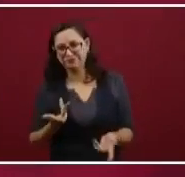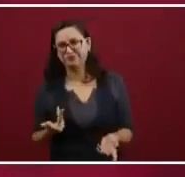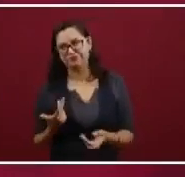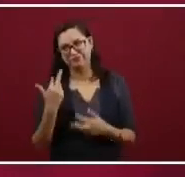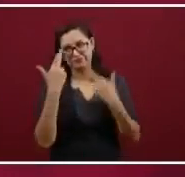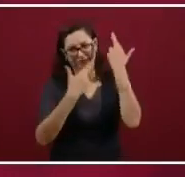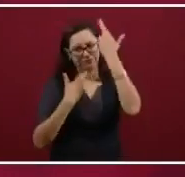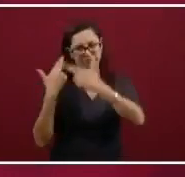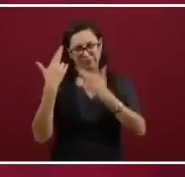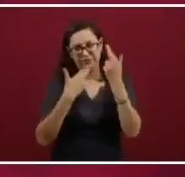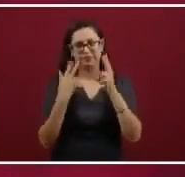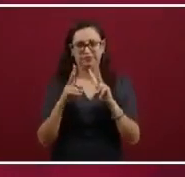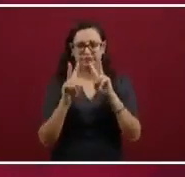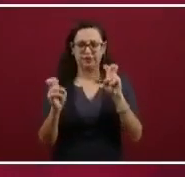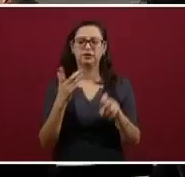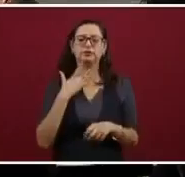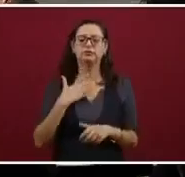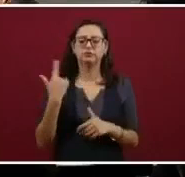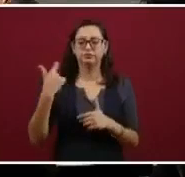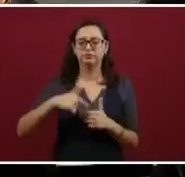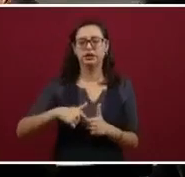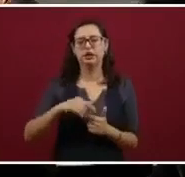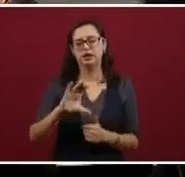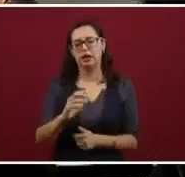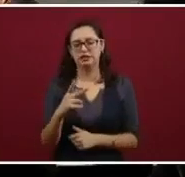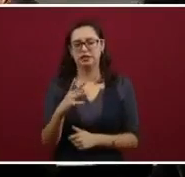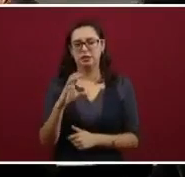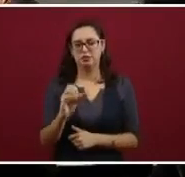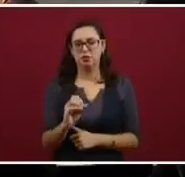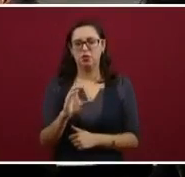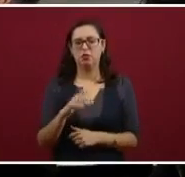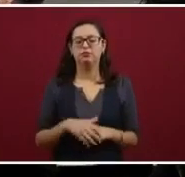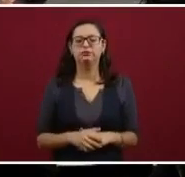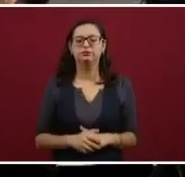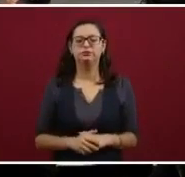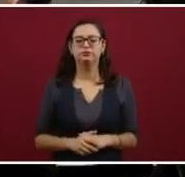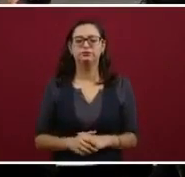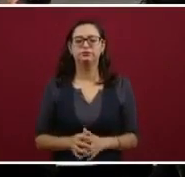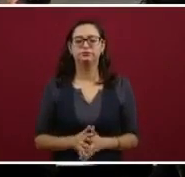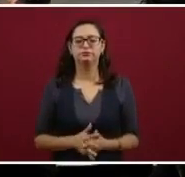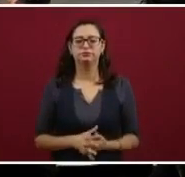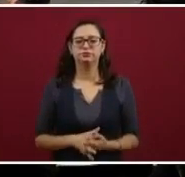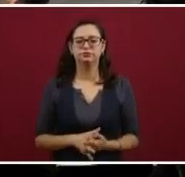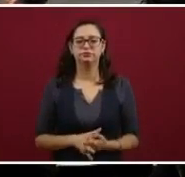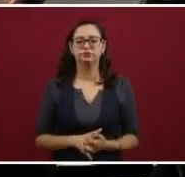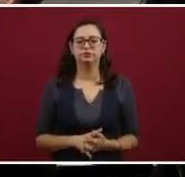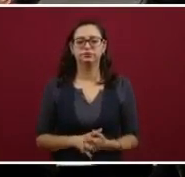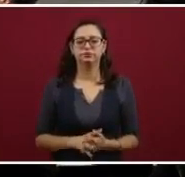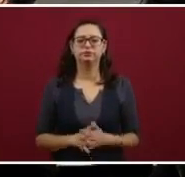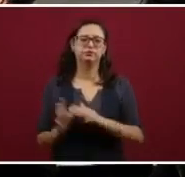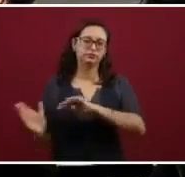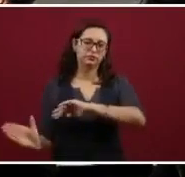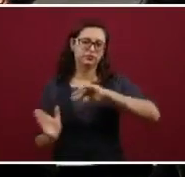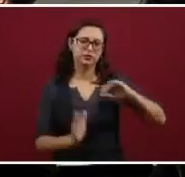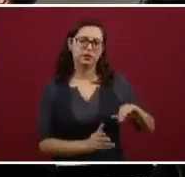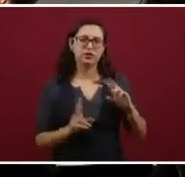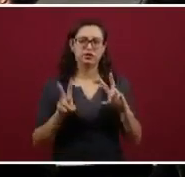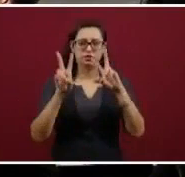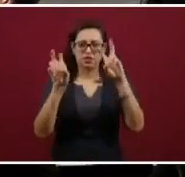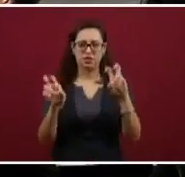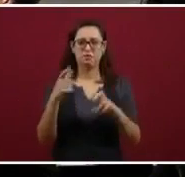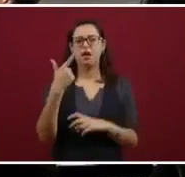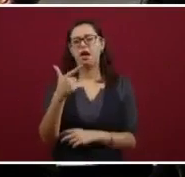este caso de la gasolinera de Champotón, Campeche. Vemos ahora el tema de gas LP. Y en gas